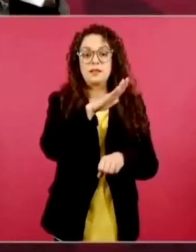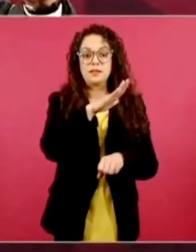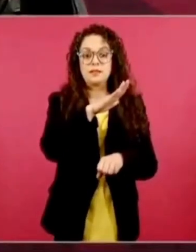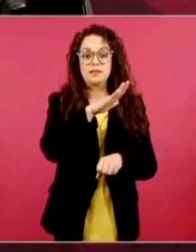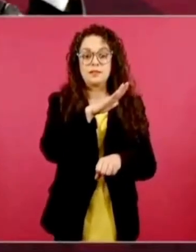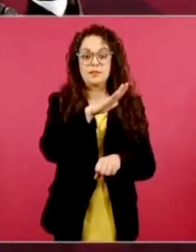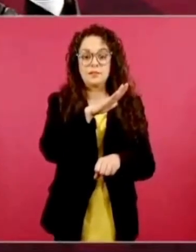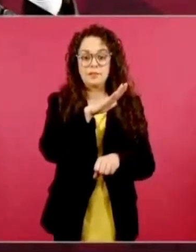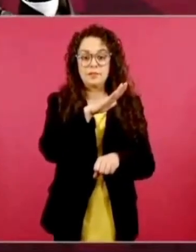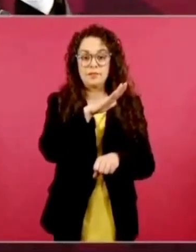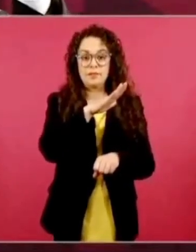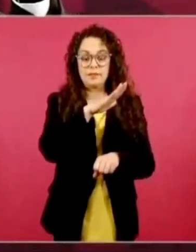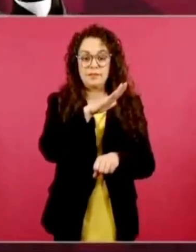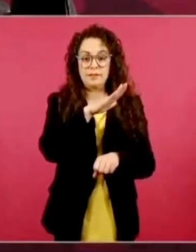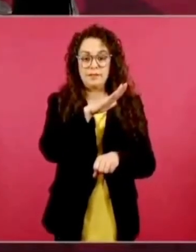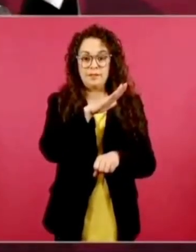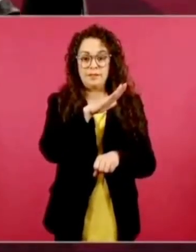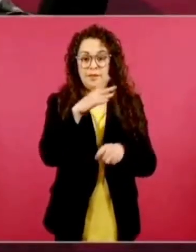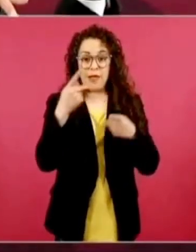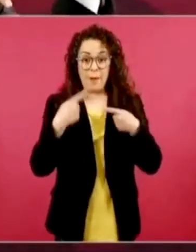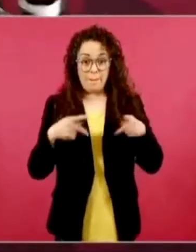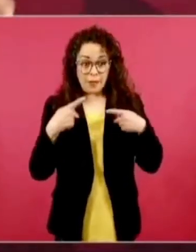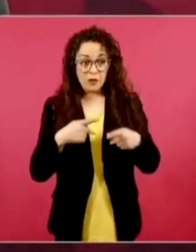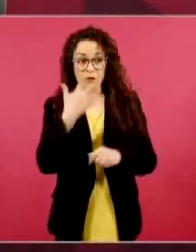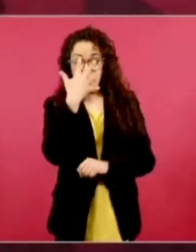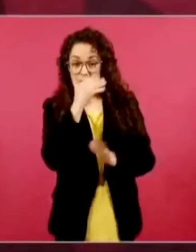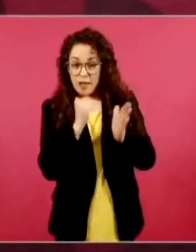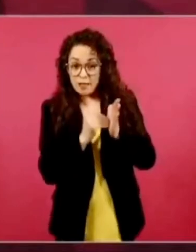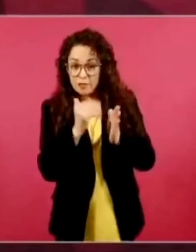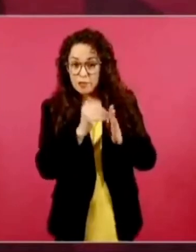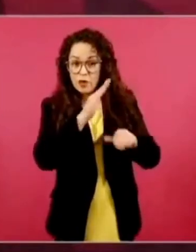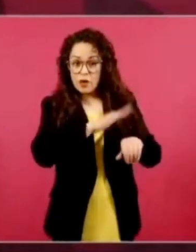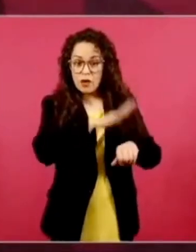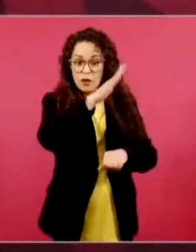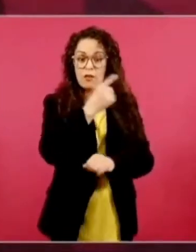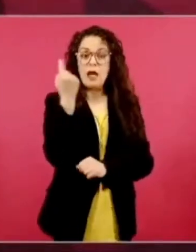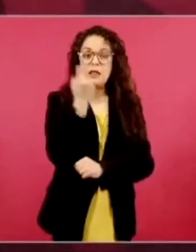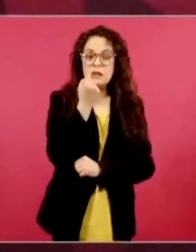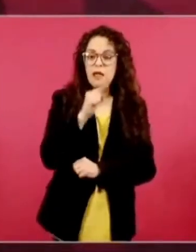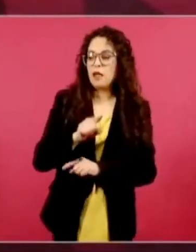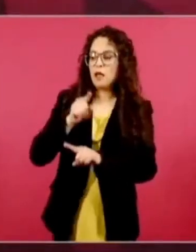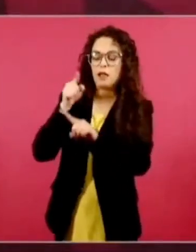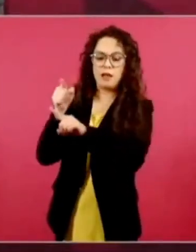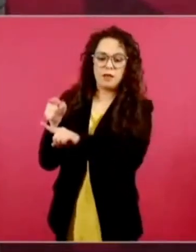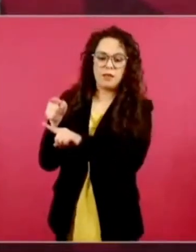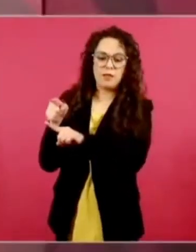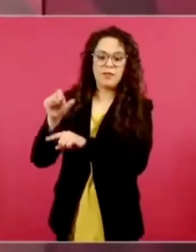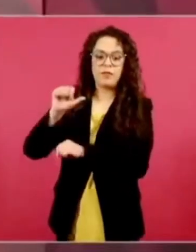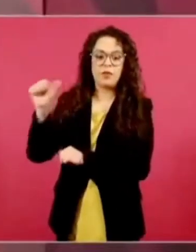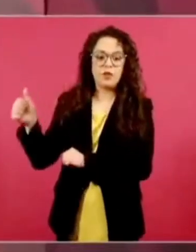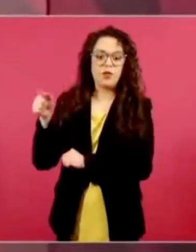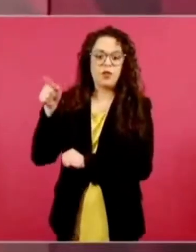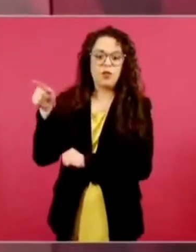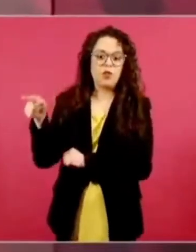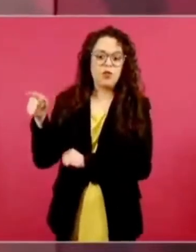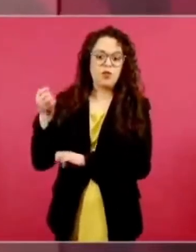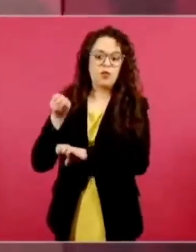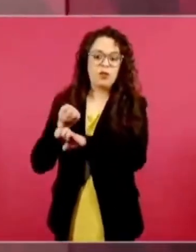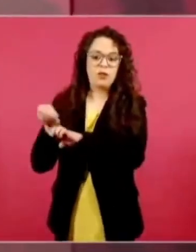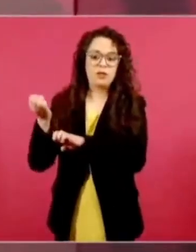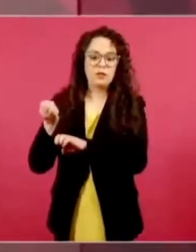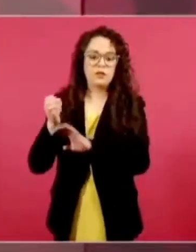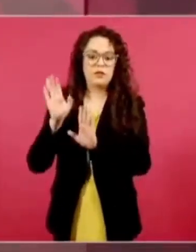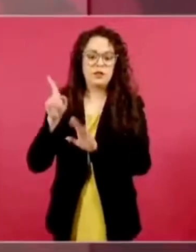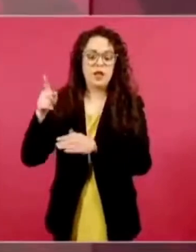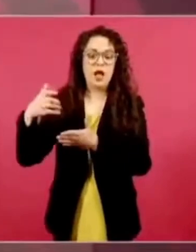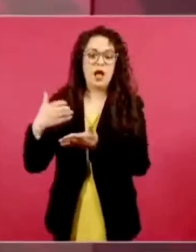10 millones de personas más que en los 10 millones, que en los 6 estados donde supuestamente